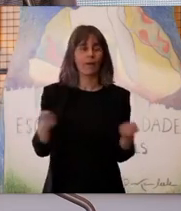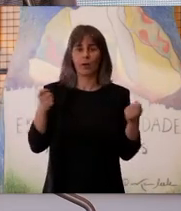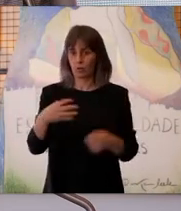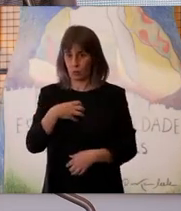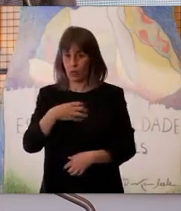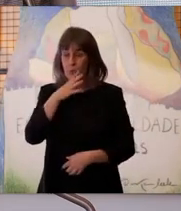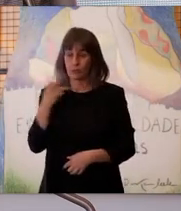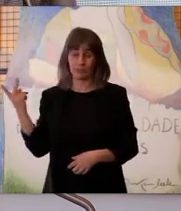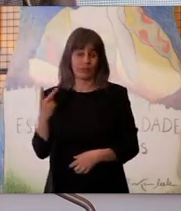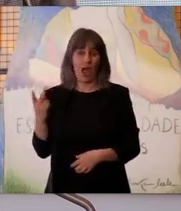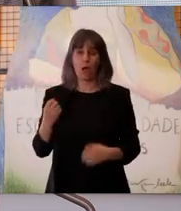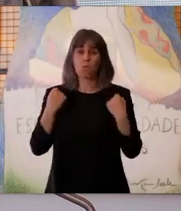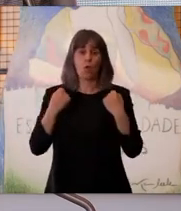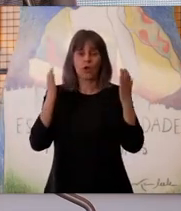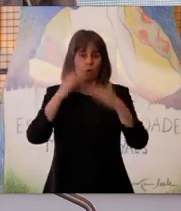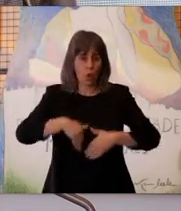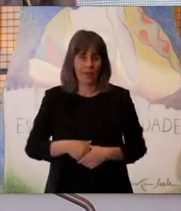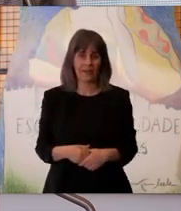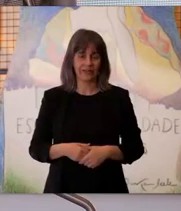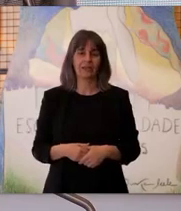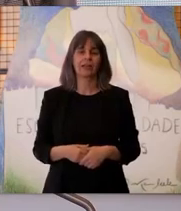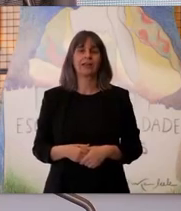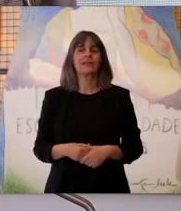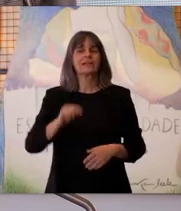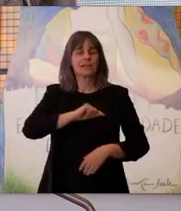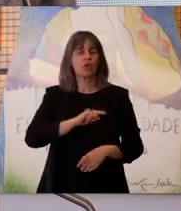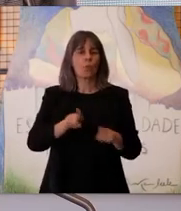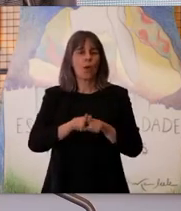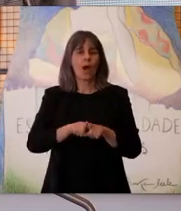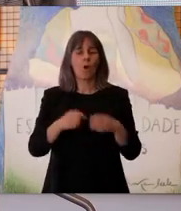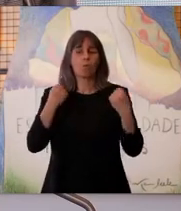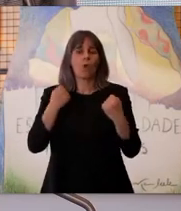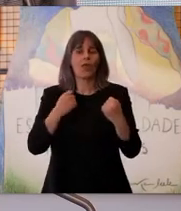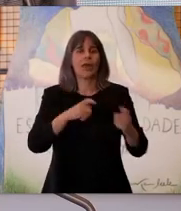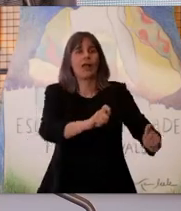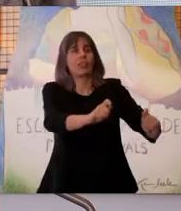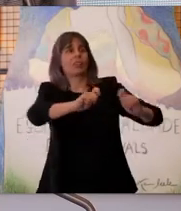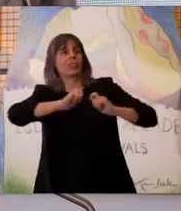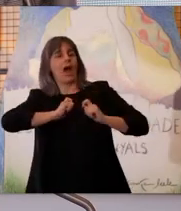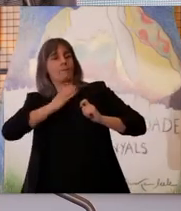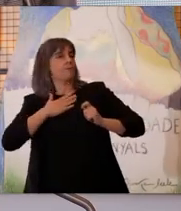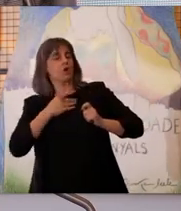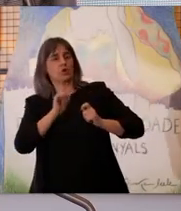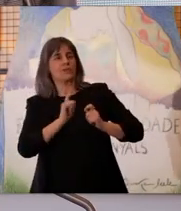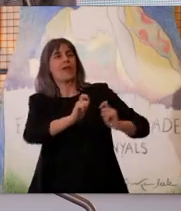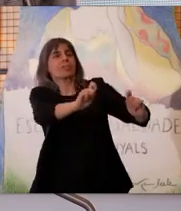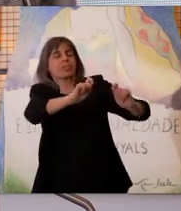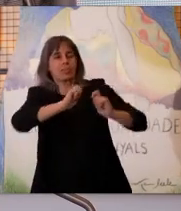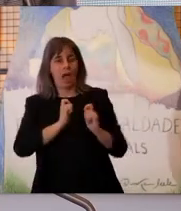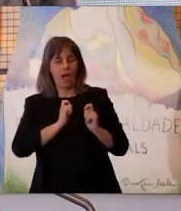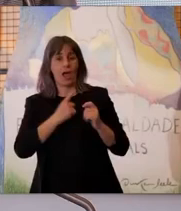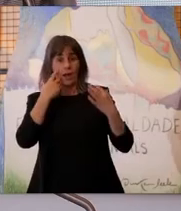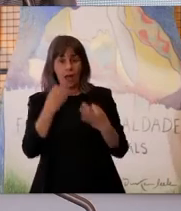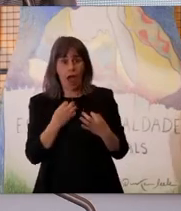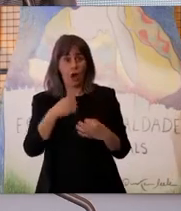nuestro poder es siempre delegado y esa sensación de que el poder es delegado que nos lo da alguien en realidad es el patriarcado porque no es un señor que